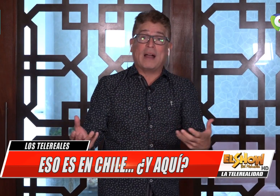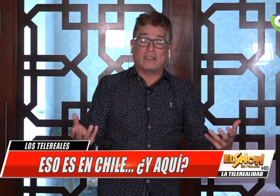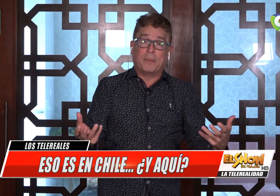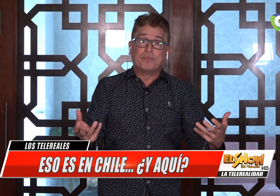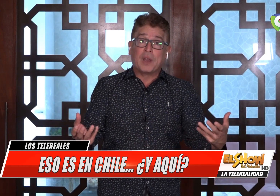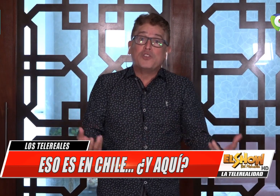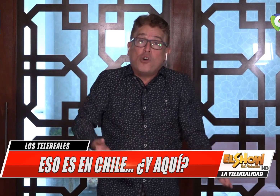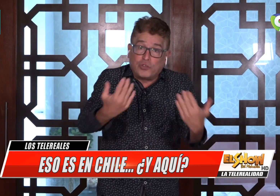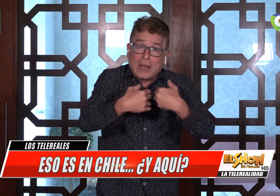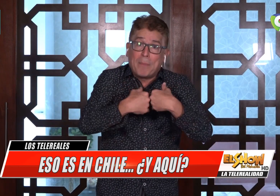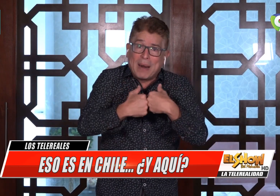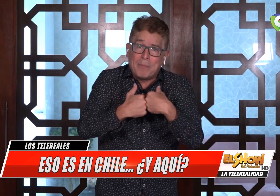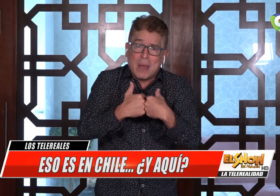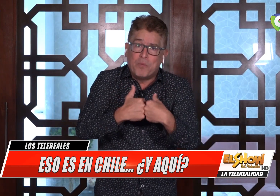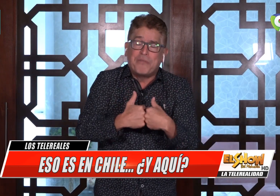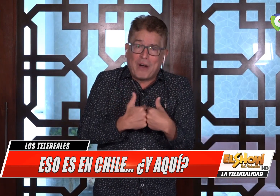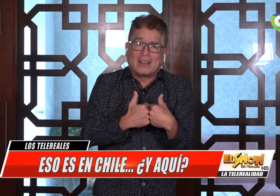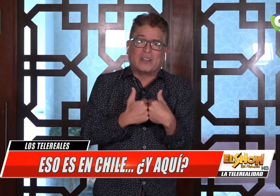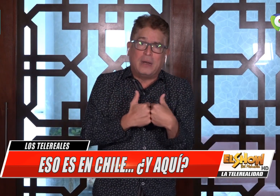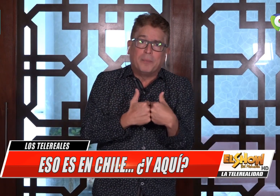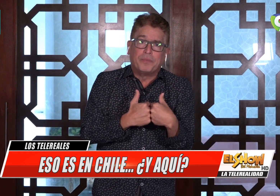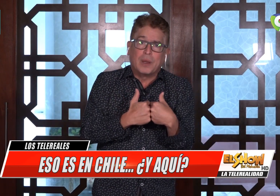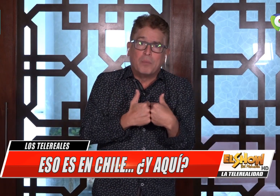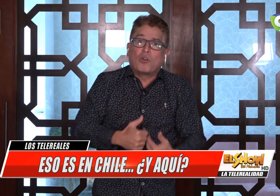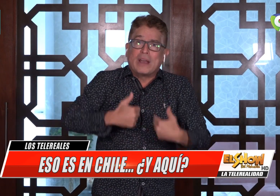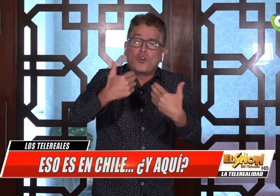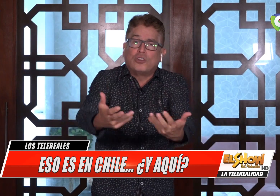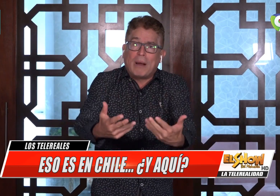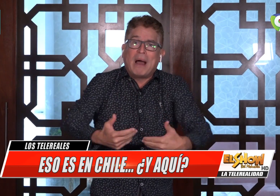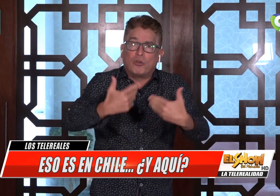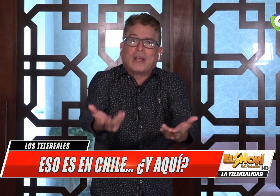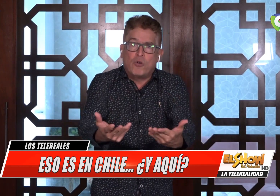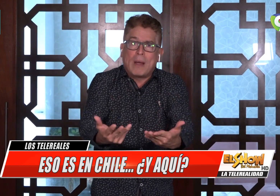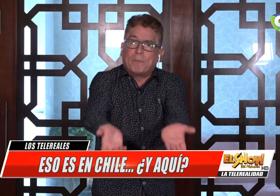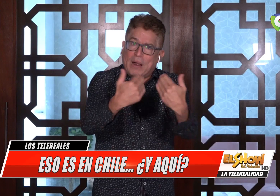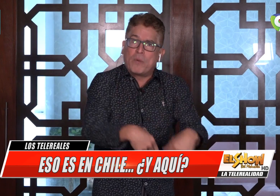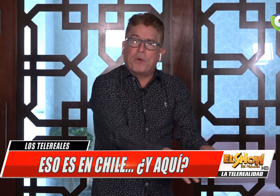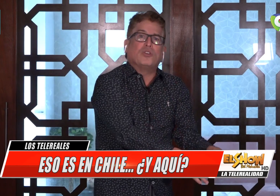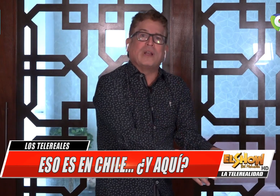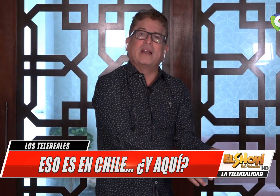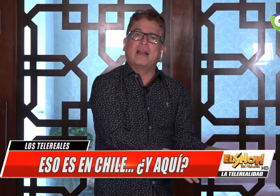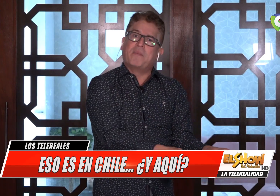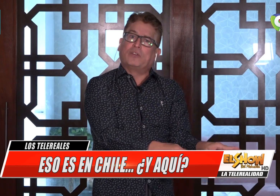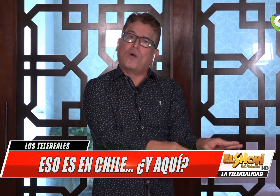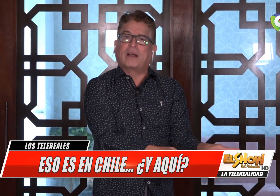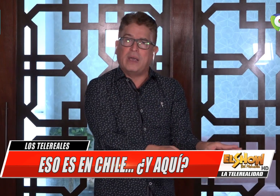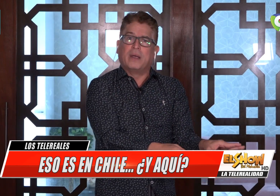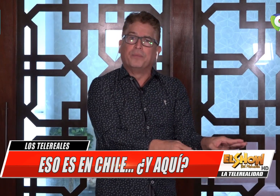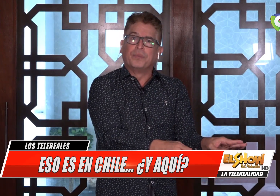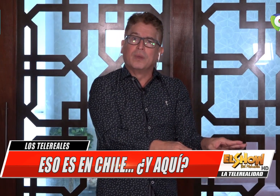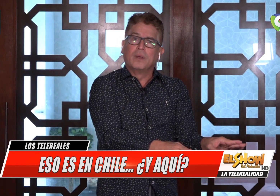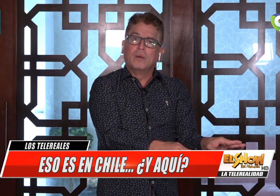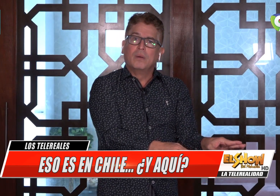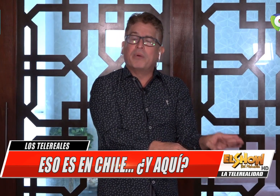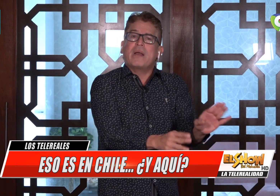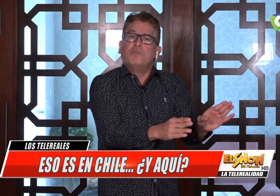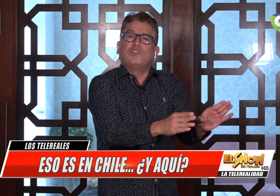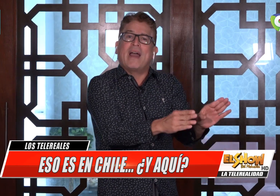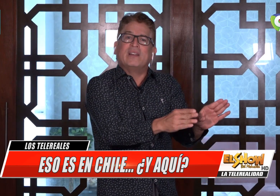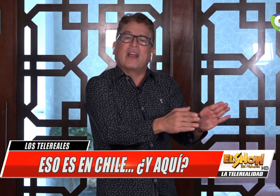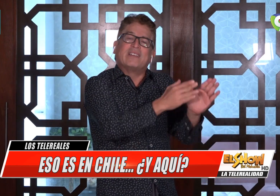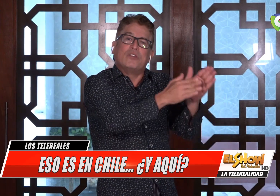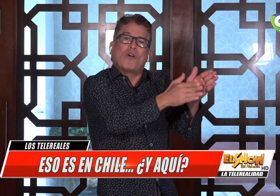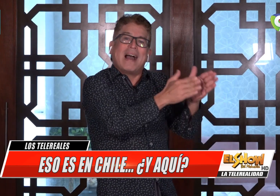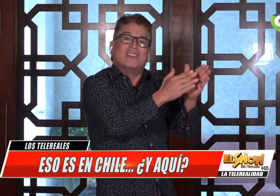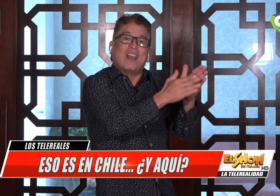quedarse en su casa. Yo sé que para mí es muy fácil porque yo trabajo, tengo un empleo y puedo tener alimentos aquí. Pero hay